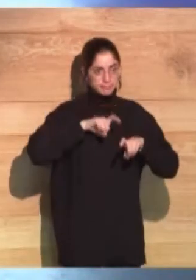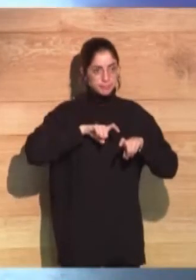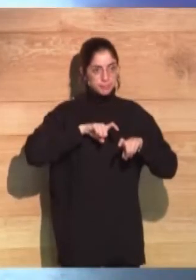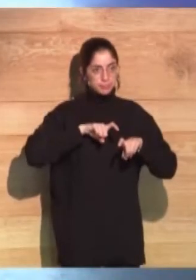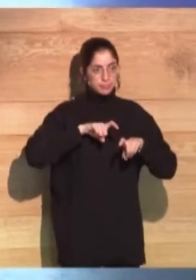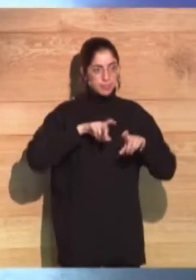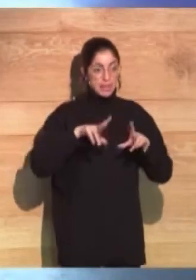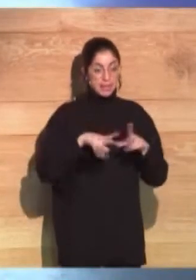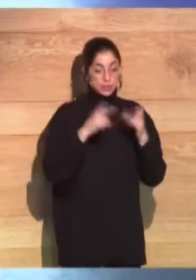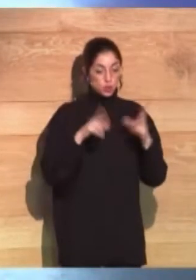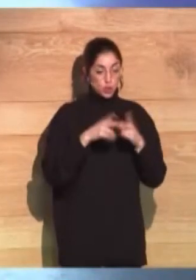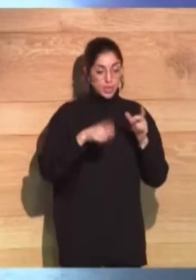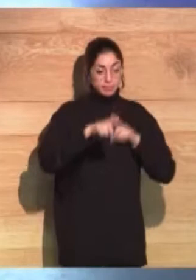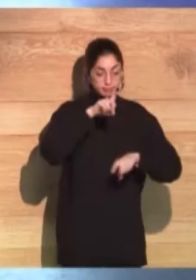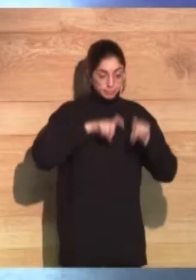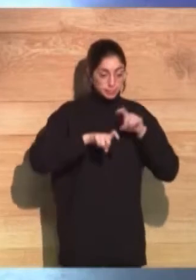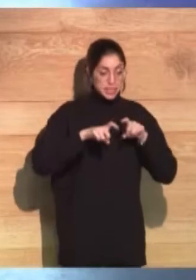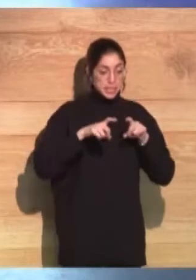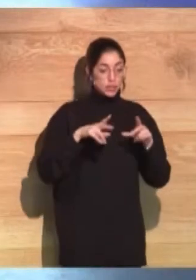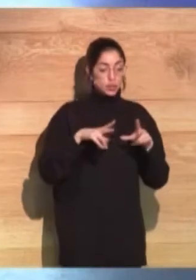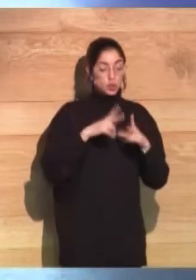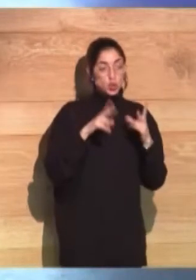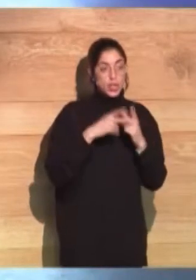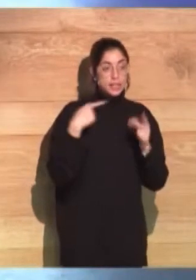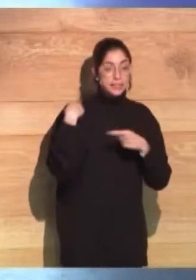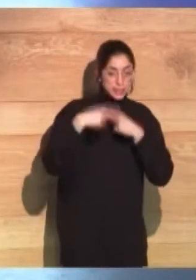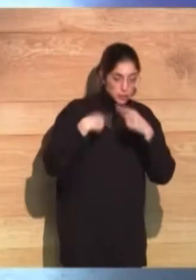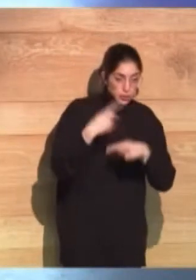de la sociedad más tradicional, de la sociedad más